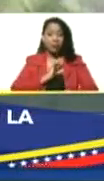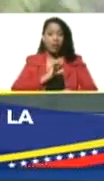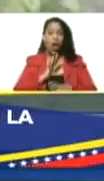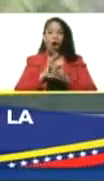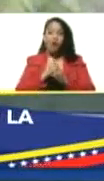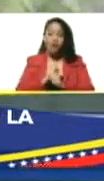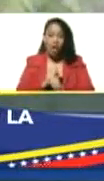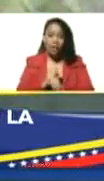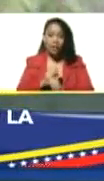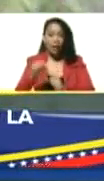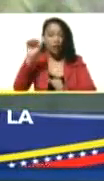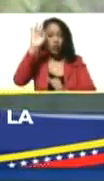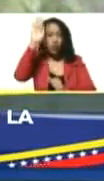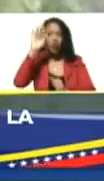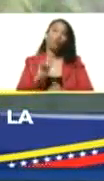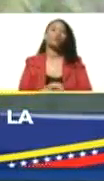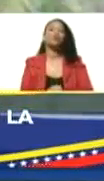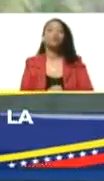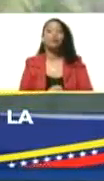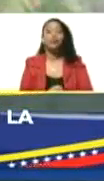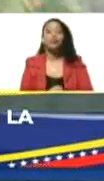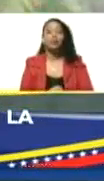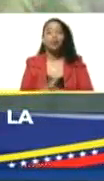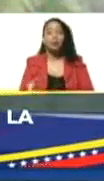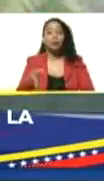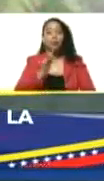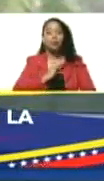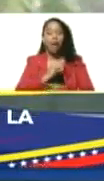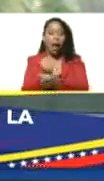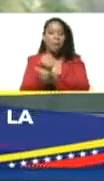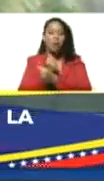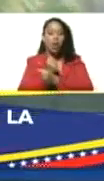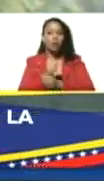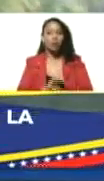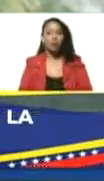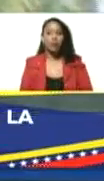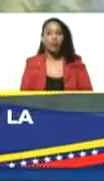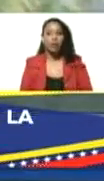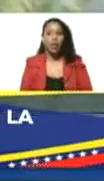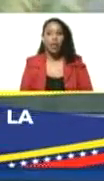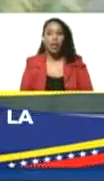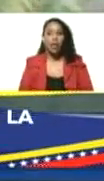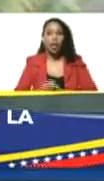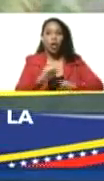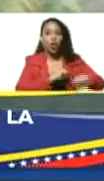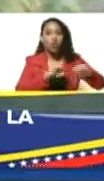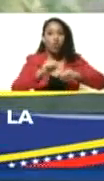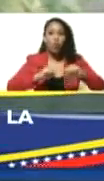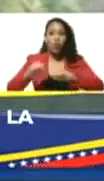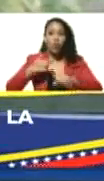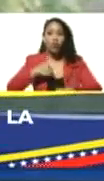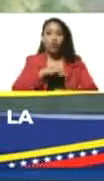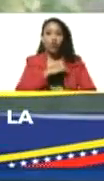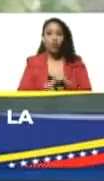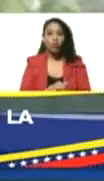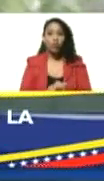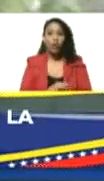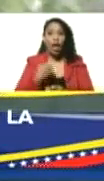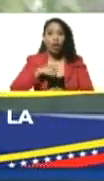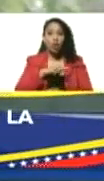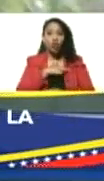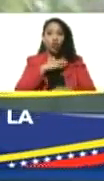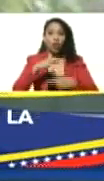confianza en el futuro, transmite amor, que es lo que nos mueve a nosotros